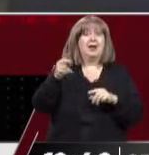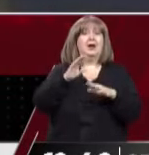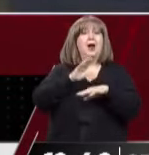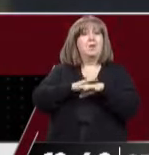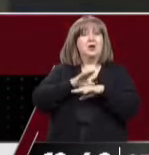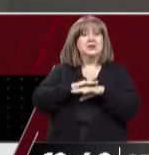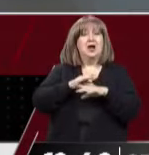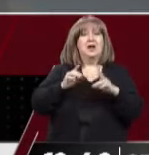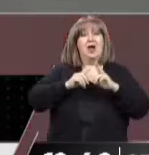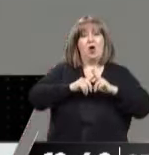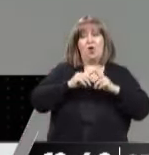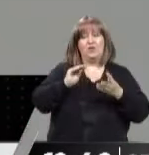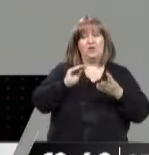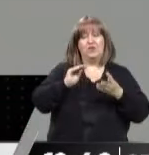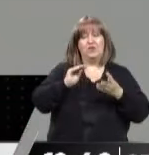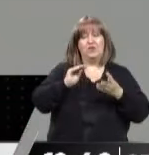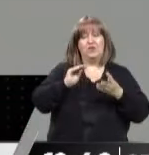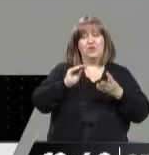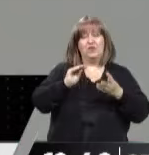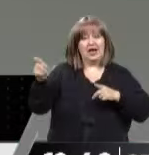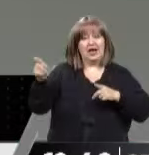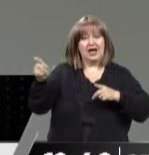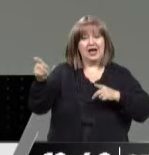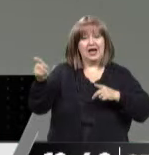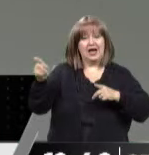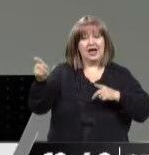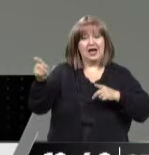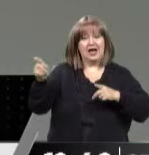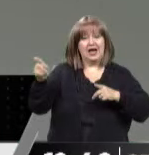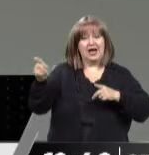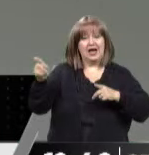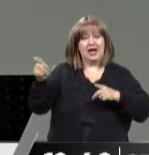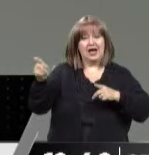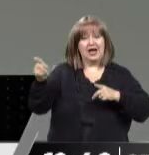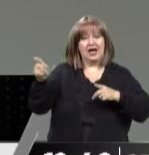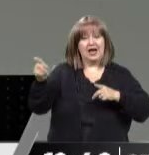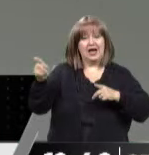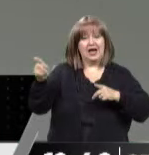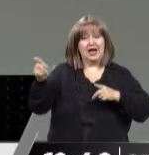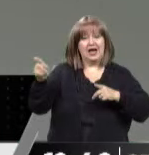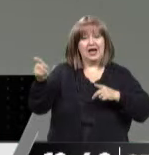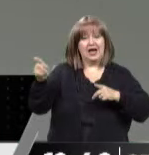de la técnica de la oficina técnica donde justamente esta mañana venían a reclamarlo